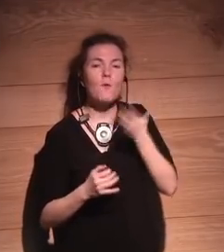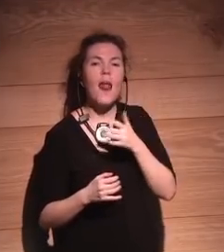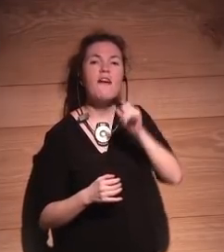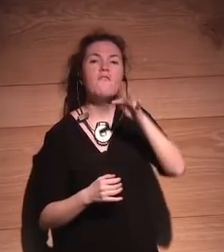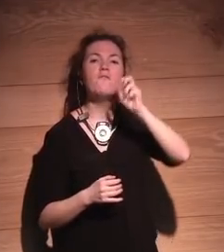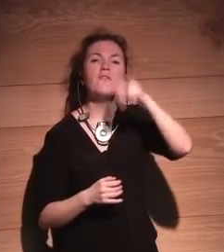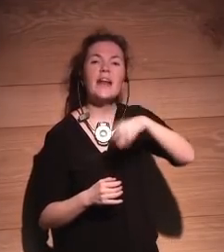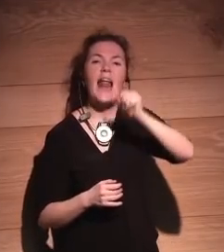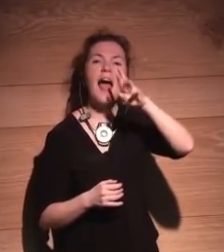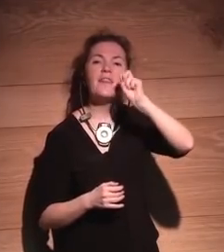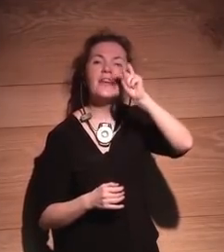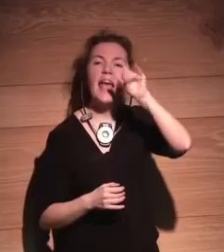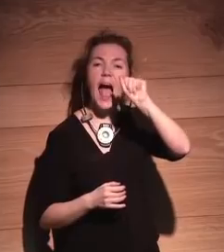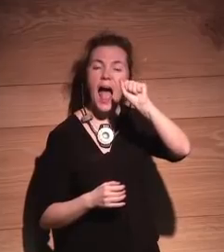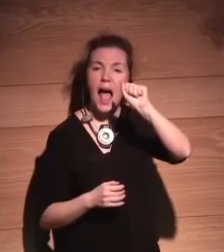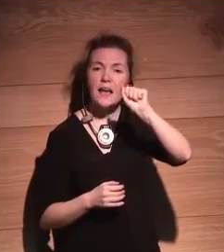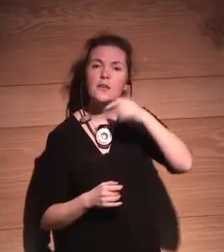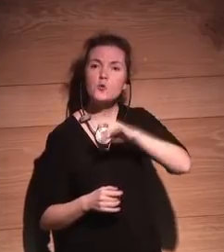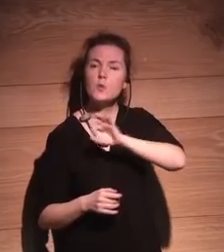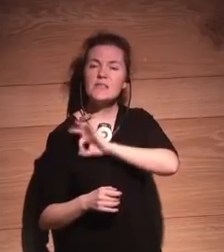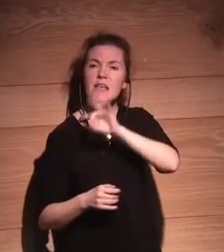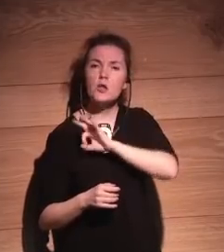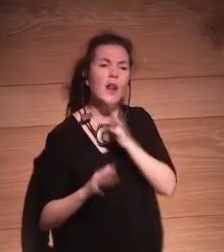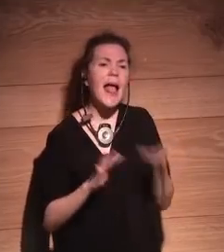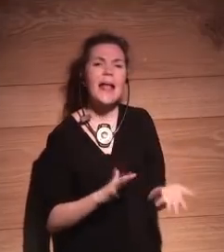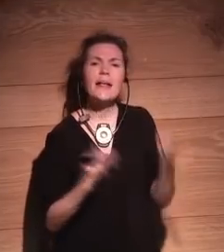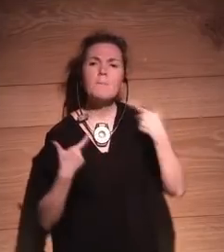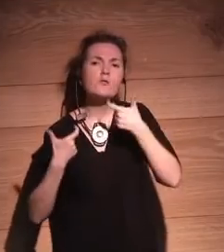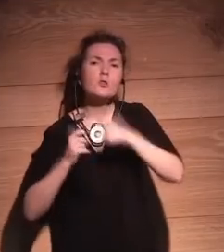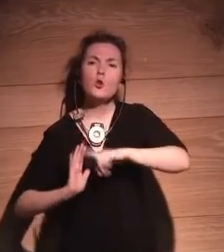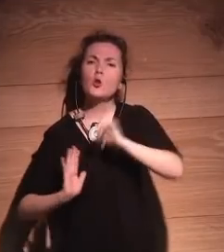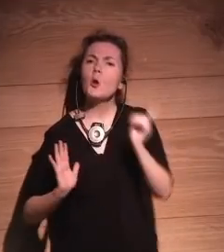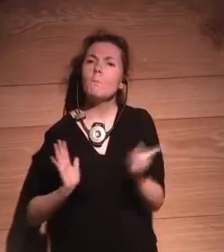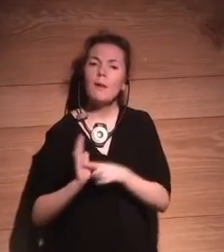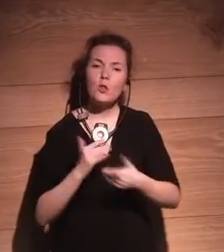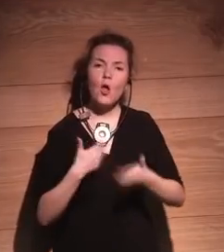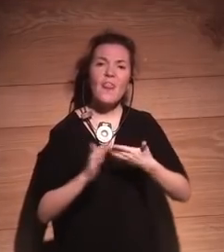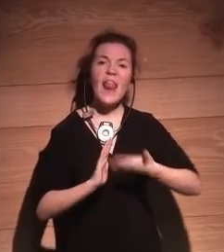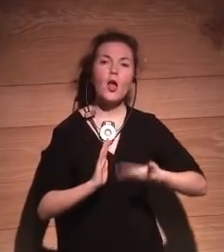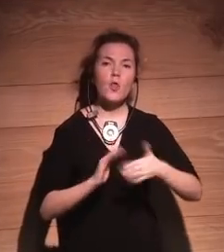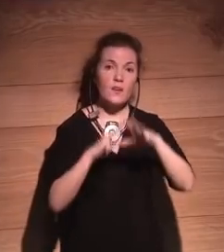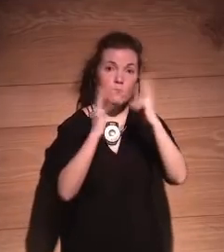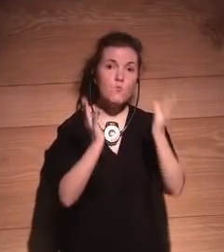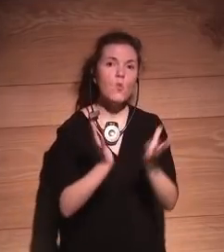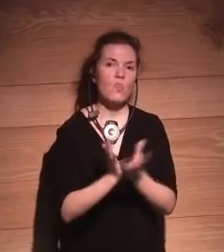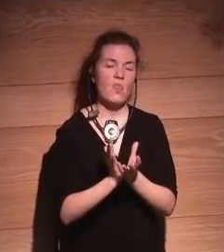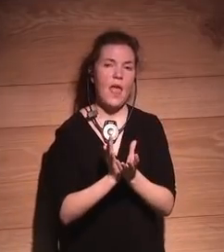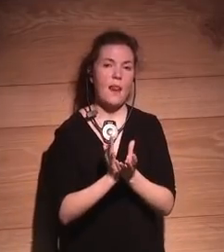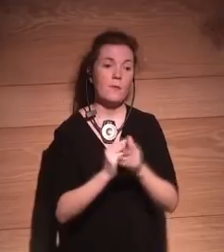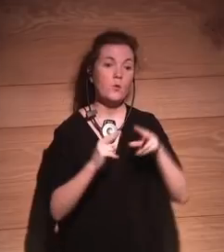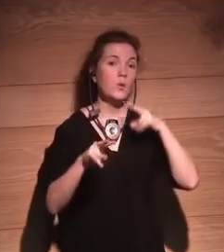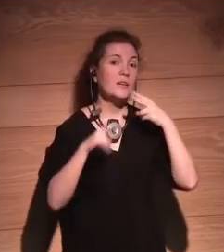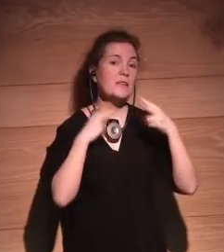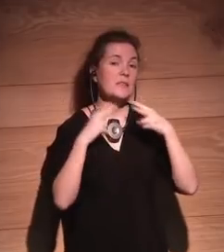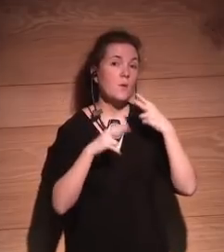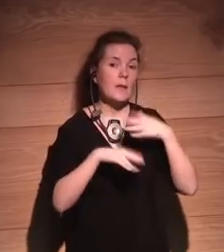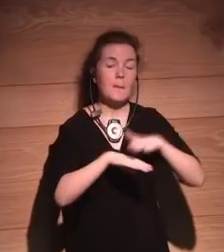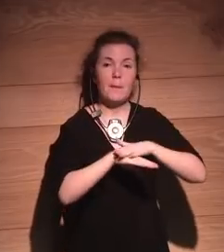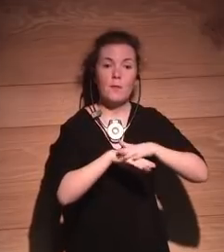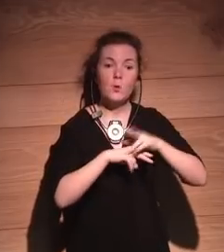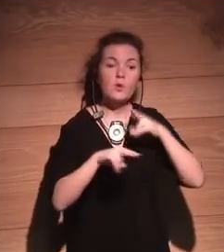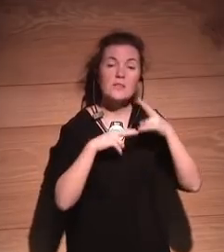Adrià. O sea, Ferran Adrià es un señor que cambió un sector entero de la cocina mundial, desde un restaurante, que